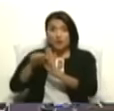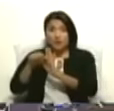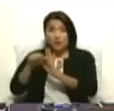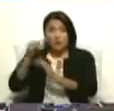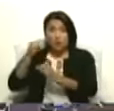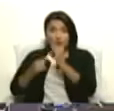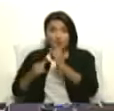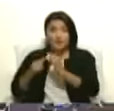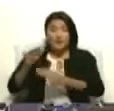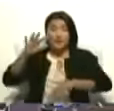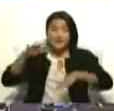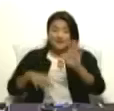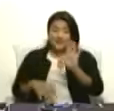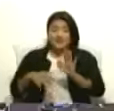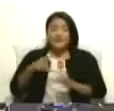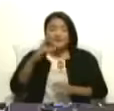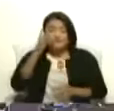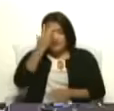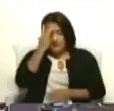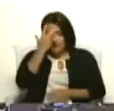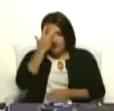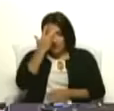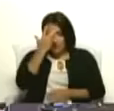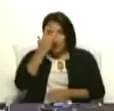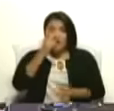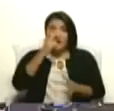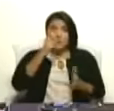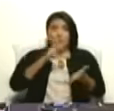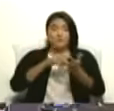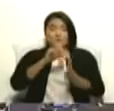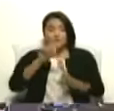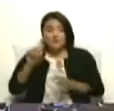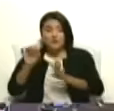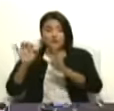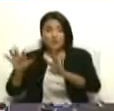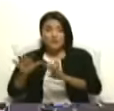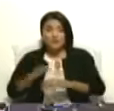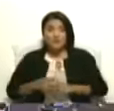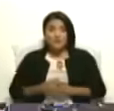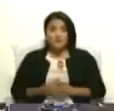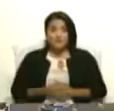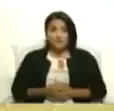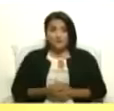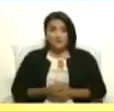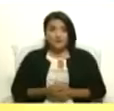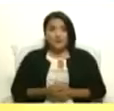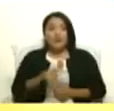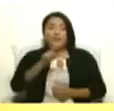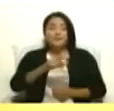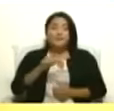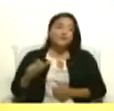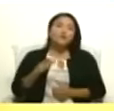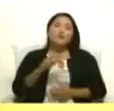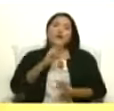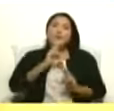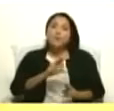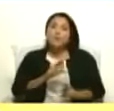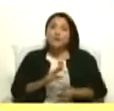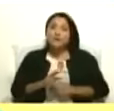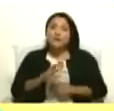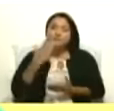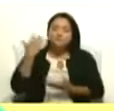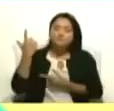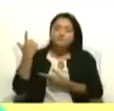15 de febrero del año 2009 cuando el pueblo Salió a votar a favor del Sí en la enmienda constitucional Y entonces por qué está aquí en esta